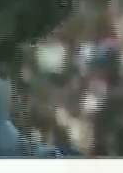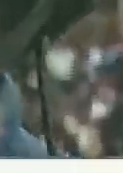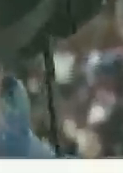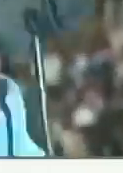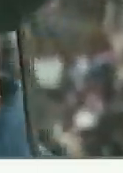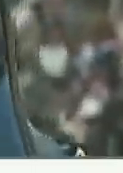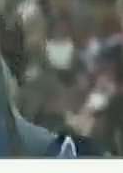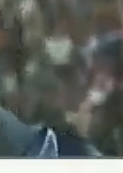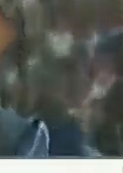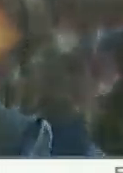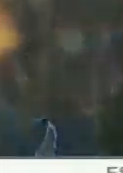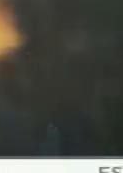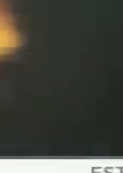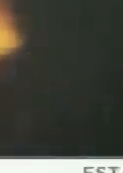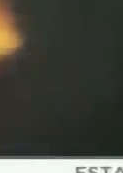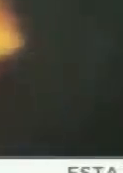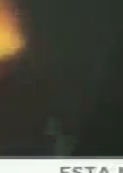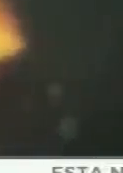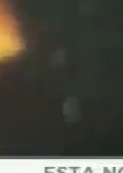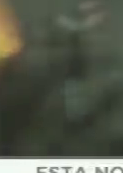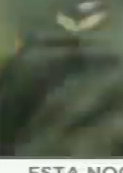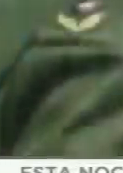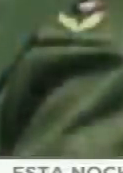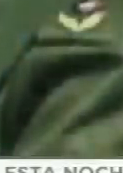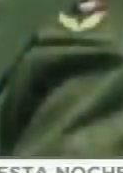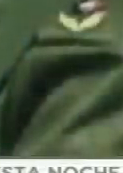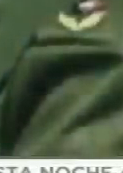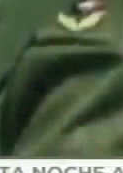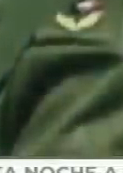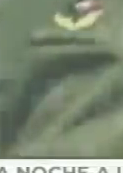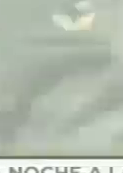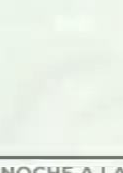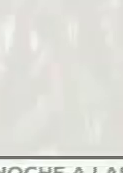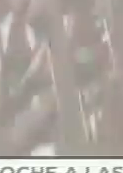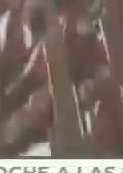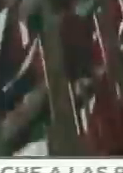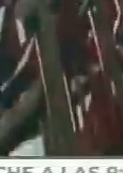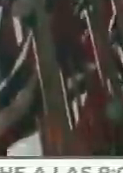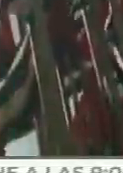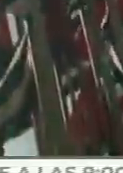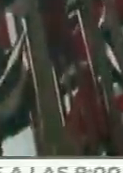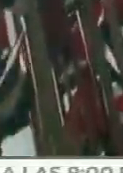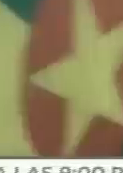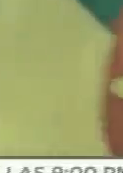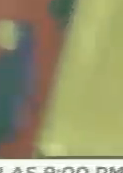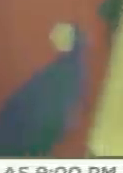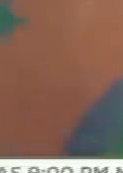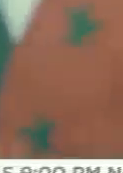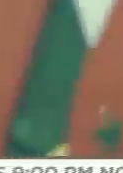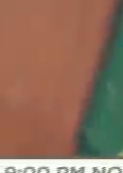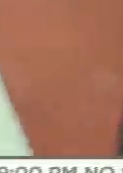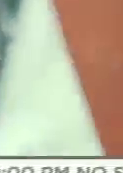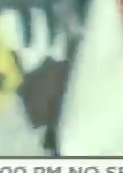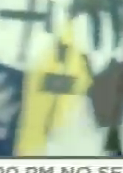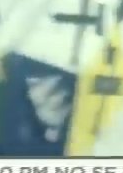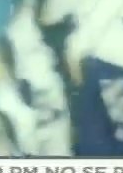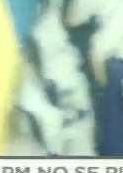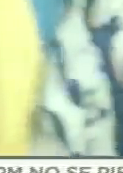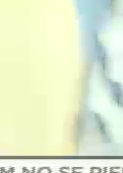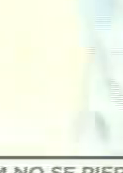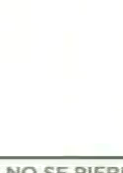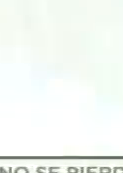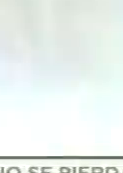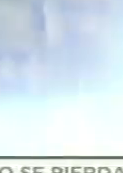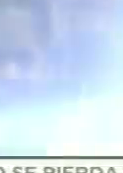del pueblo, tenemos que hablar de su legado al pueblo de Cuba y a los pueblos